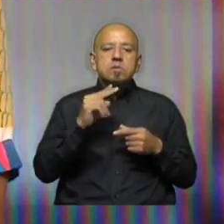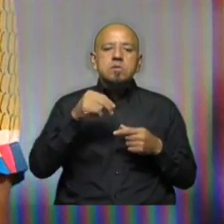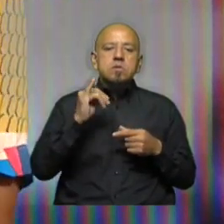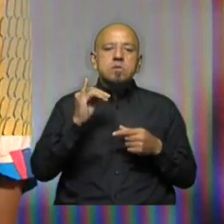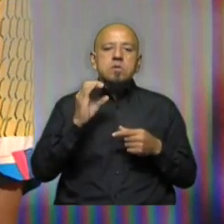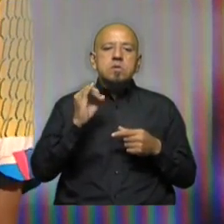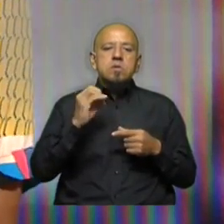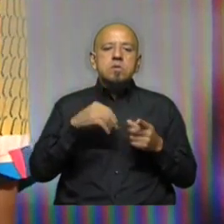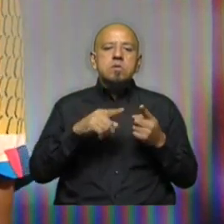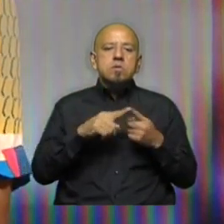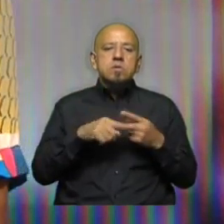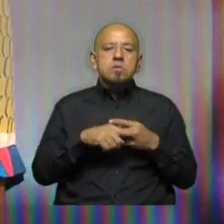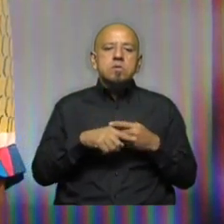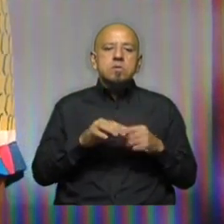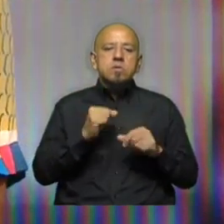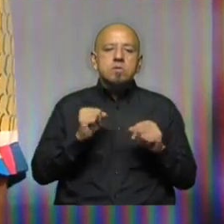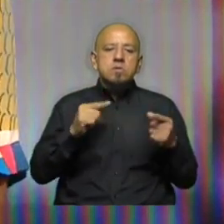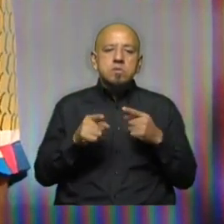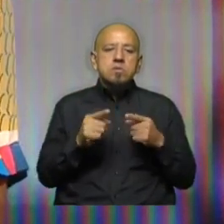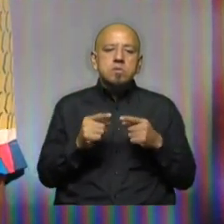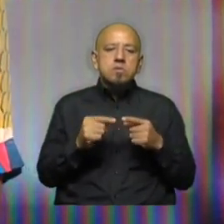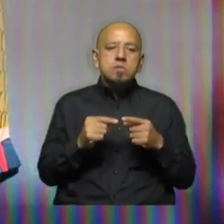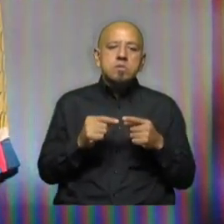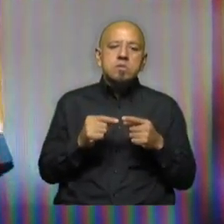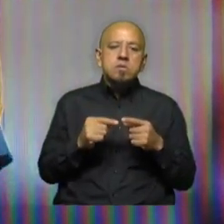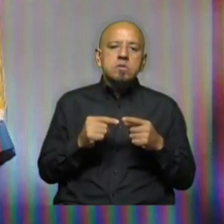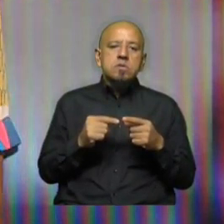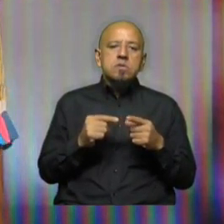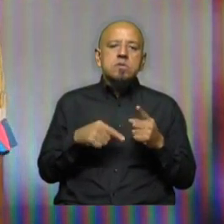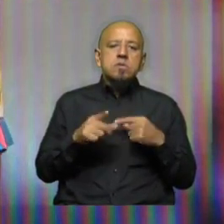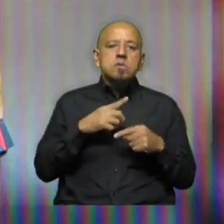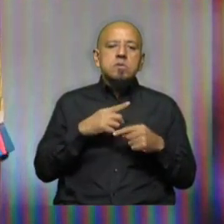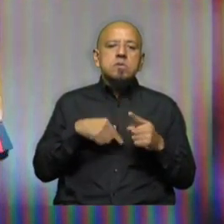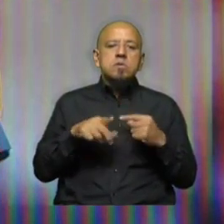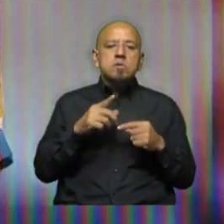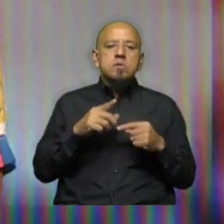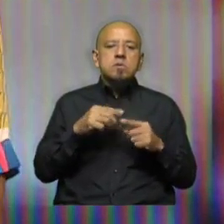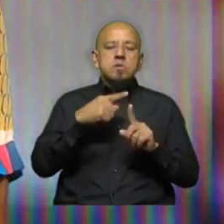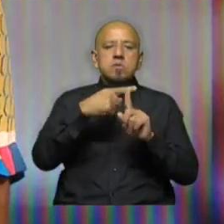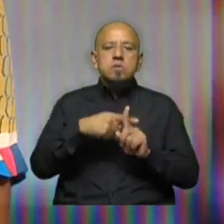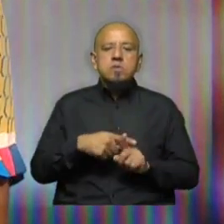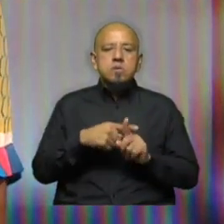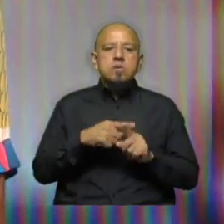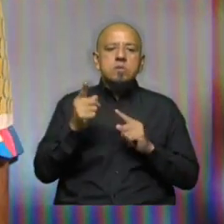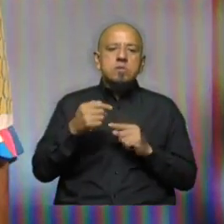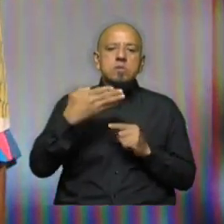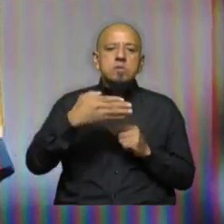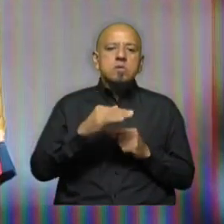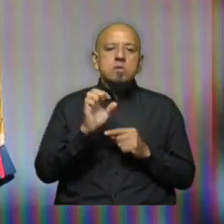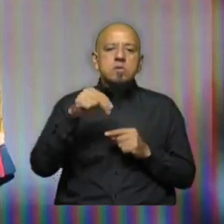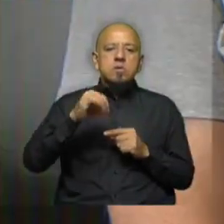hice yo, así que puedo sacar cartel de eso, pero nos sorprendió lo mismo, es el funeral más grande de la historia de la ciudad, el de Benítez. Dos